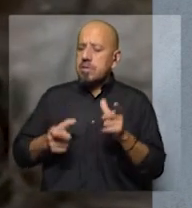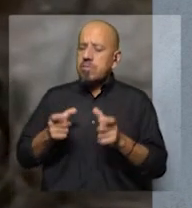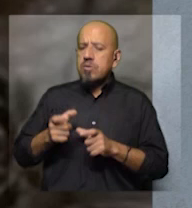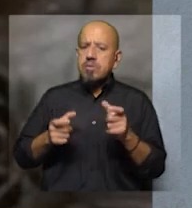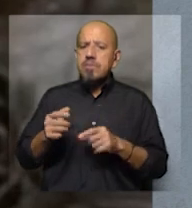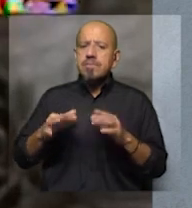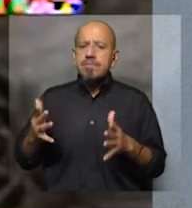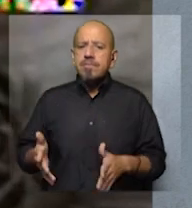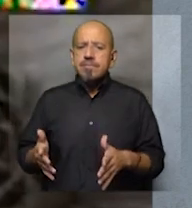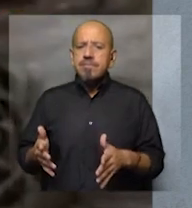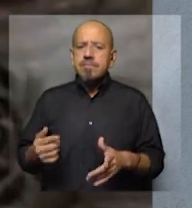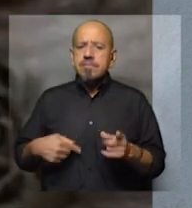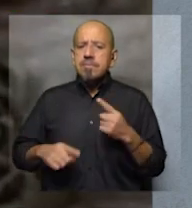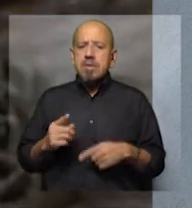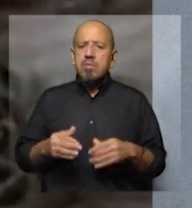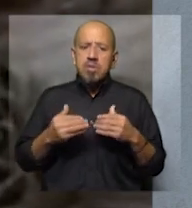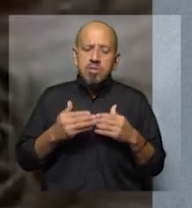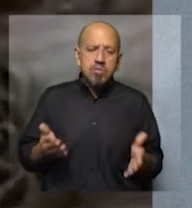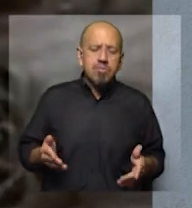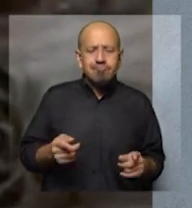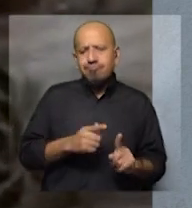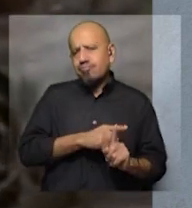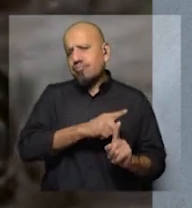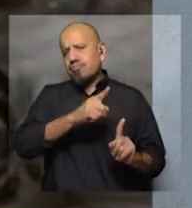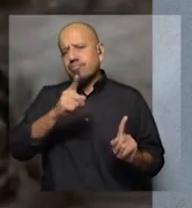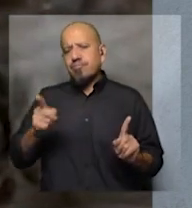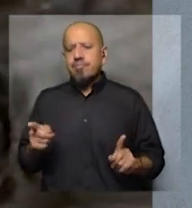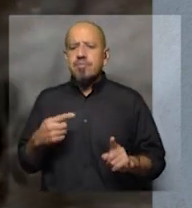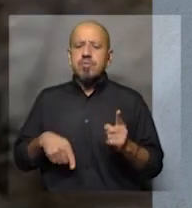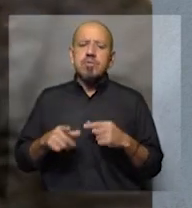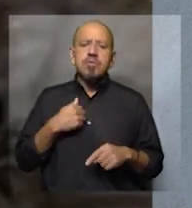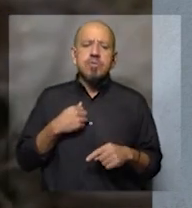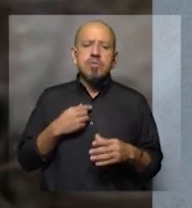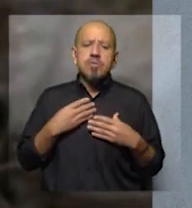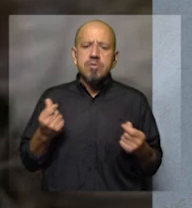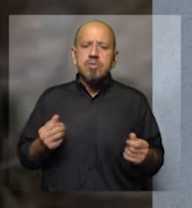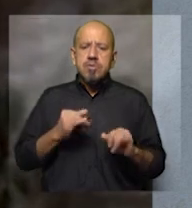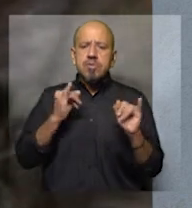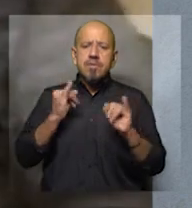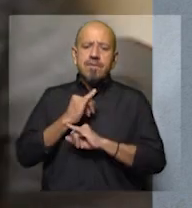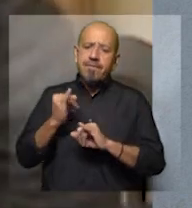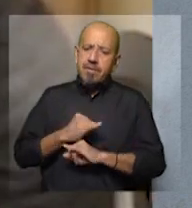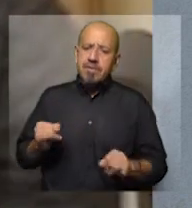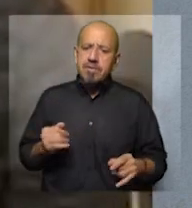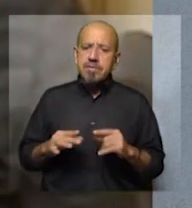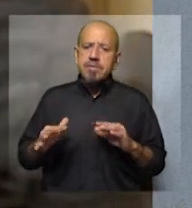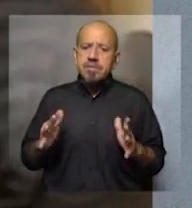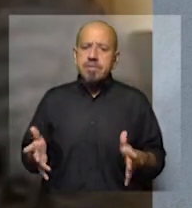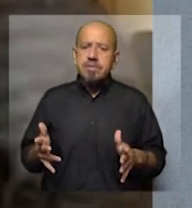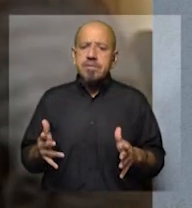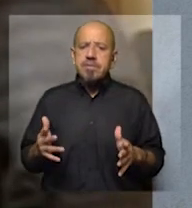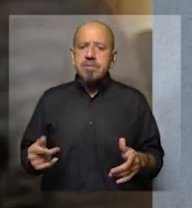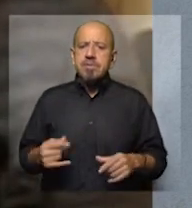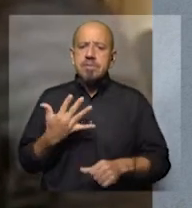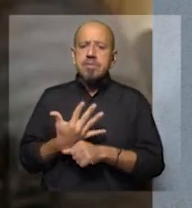gestación hasta la muerte y por lo tanto eh yo me he sentido muy feliz aquí no son mis primeros 5 años